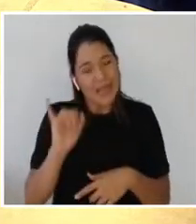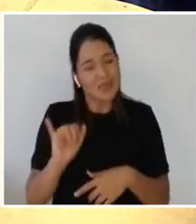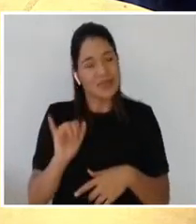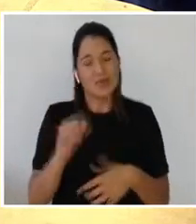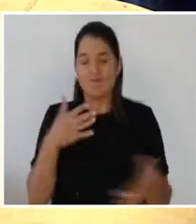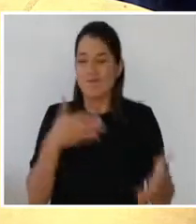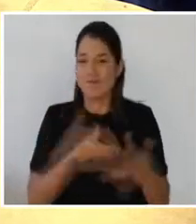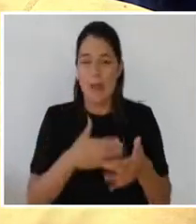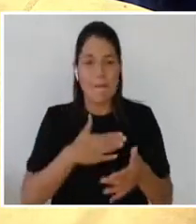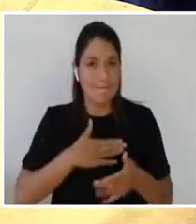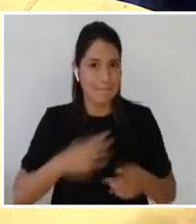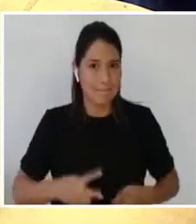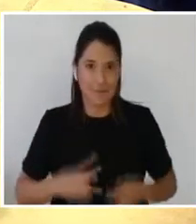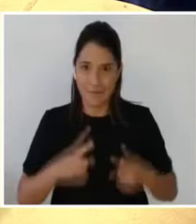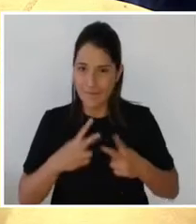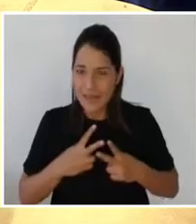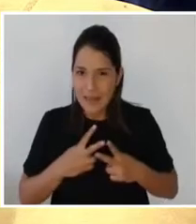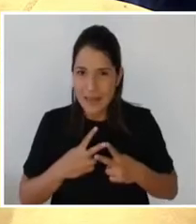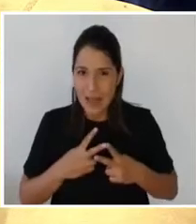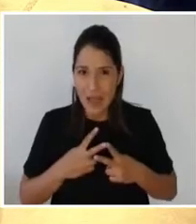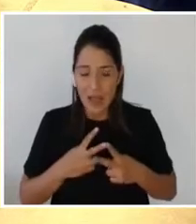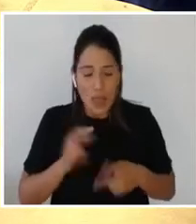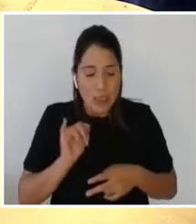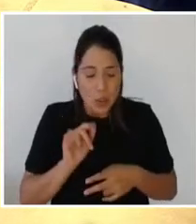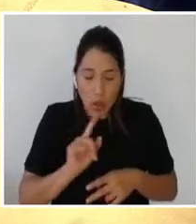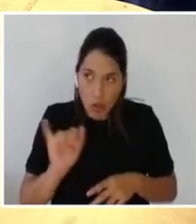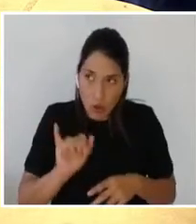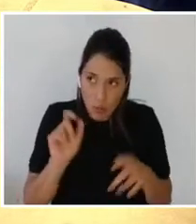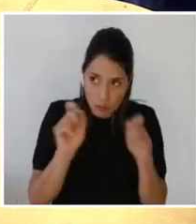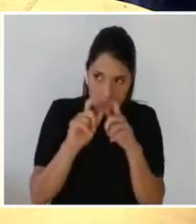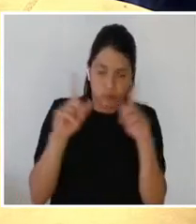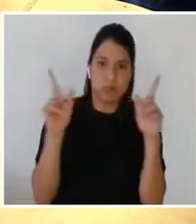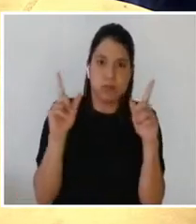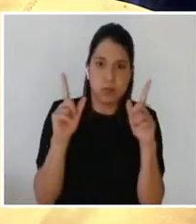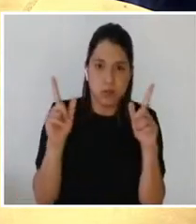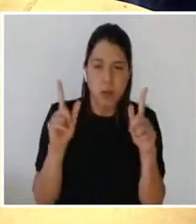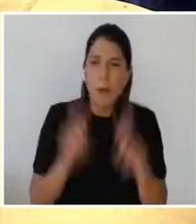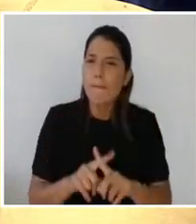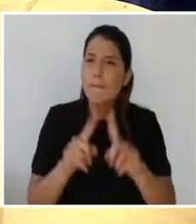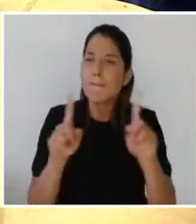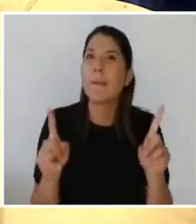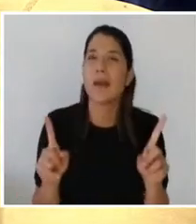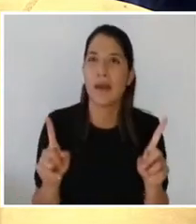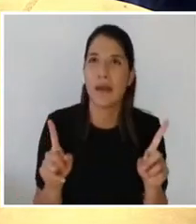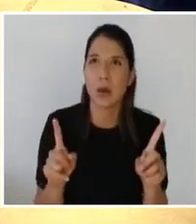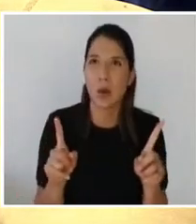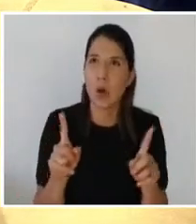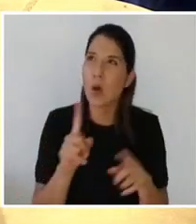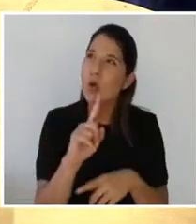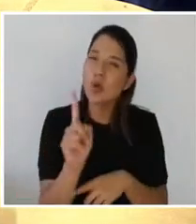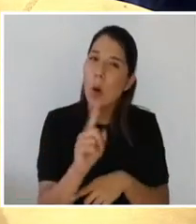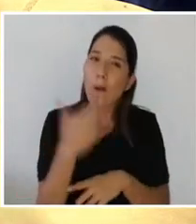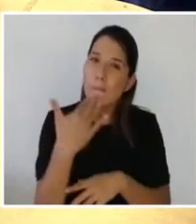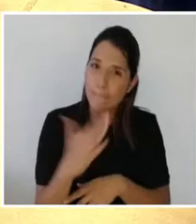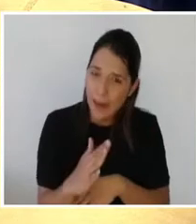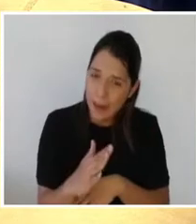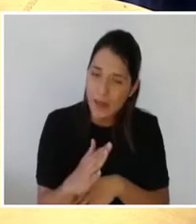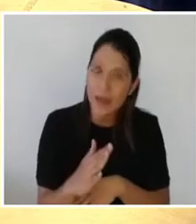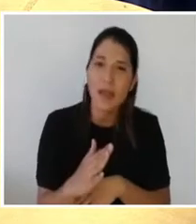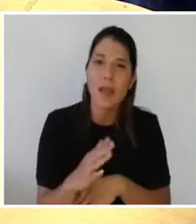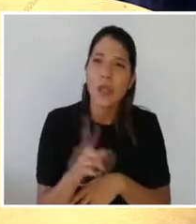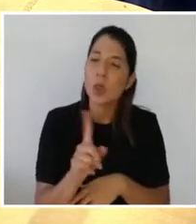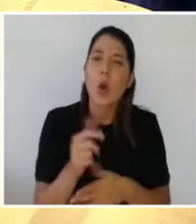fue como la bomba, ¿verdad?, que estalló en mí, pero no es en mal sentido, siento yo, sino que eso me ayudó a